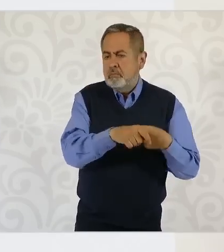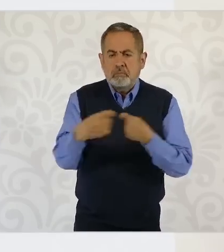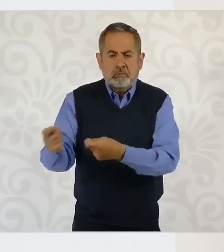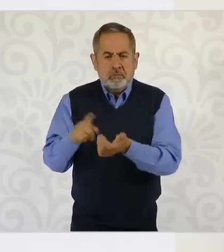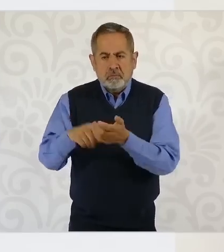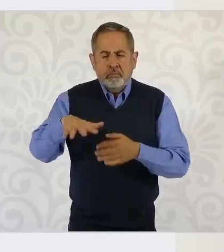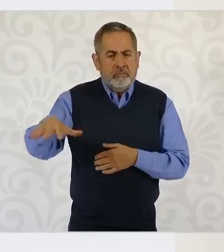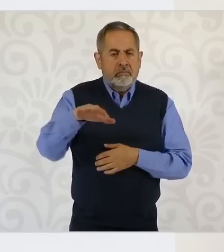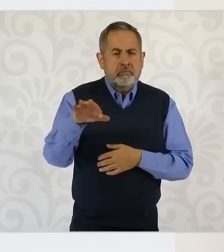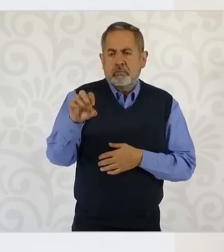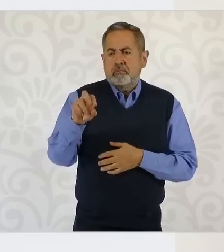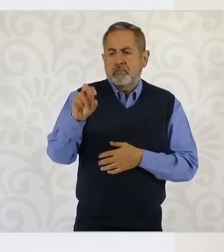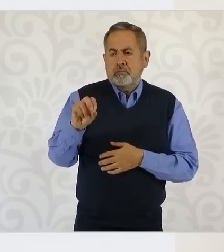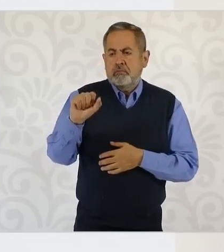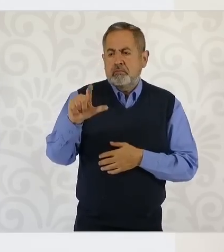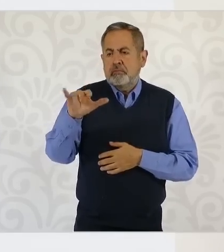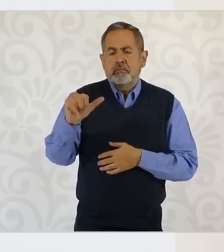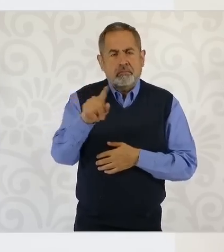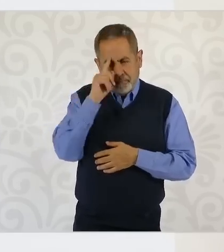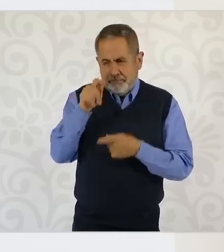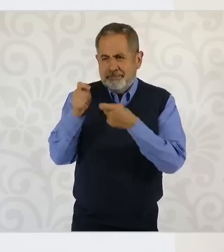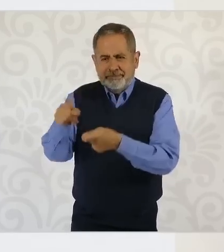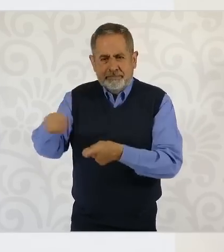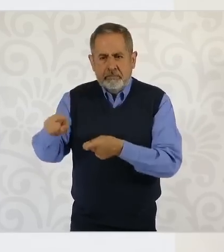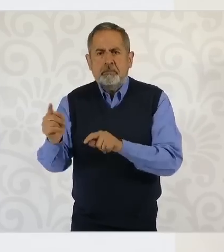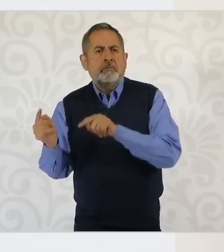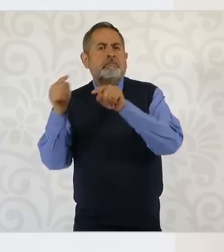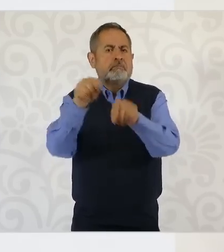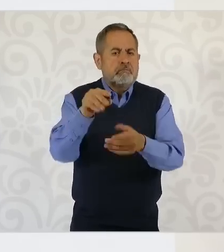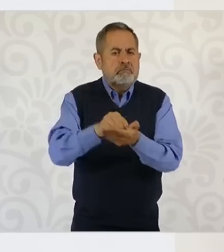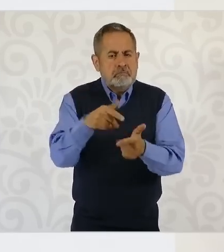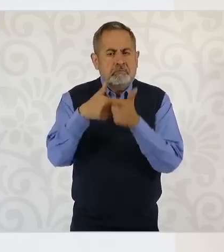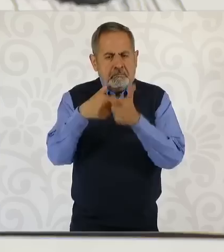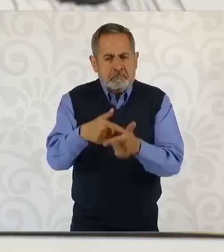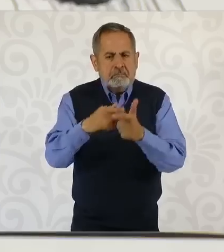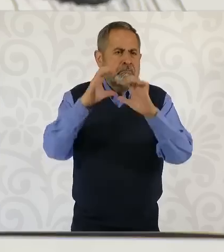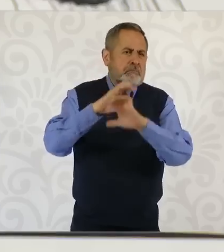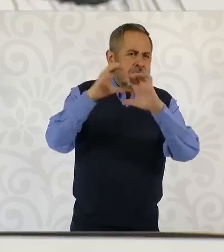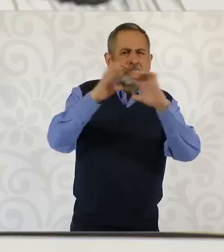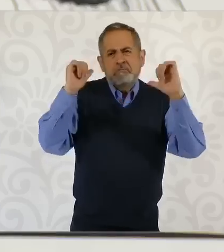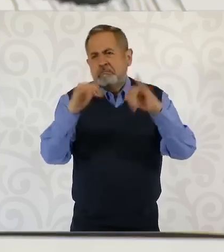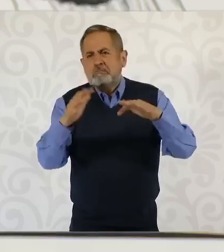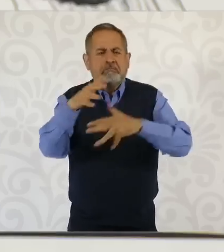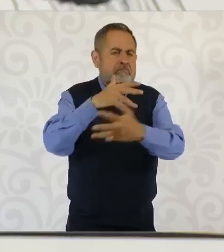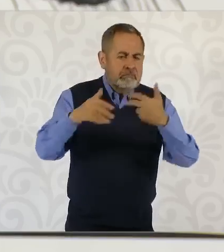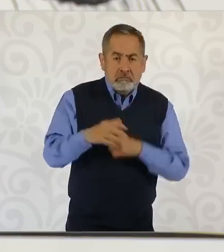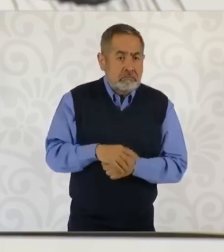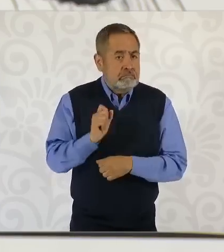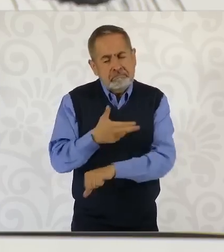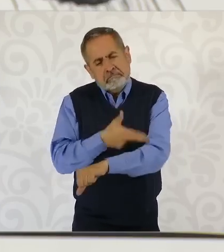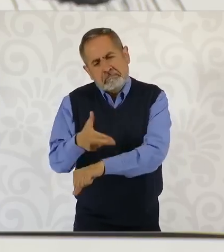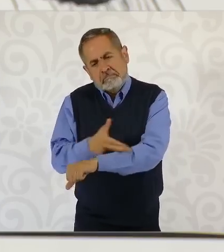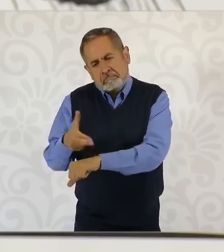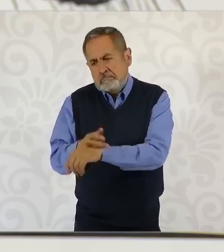al Foro Alicia, a ellos, para que ellos pudieran seguir haciendo sus conciertos. Finalmente se hizo todo el trámite y